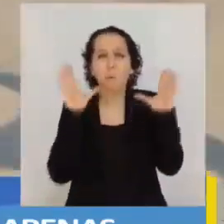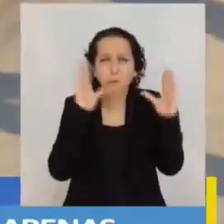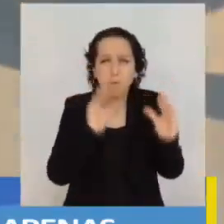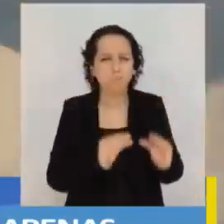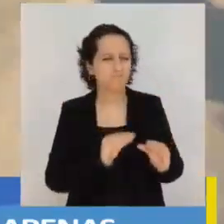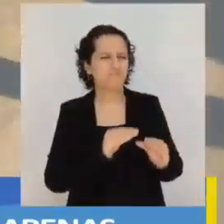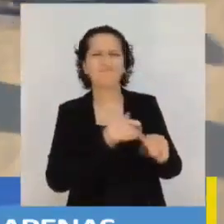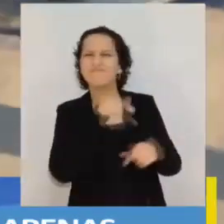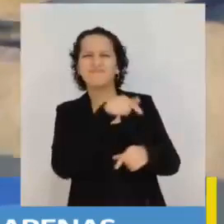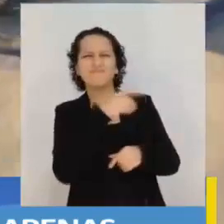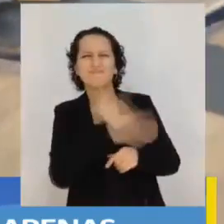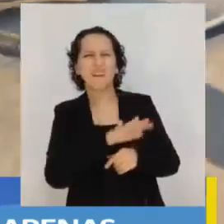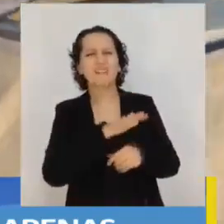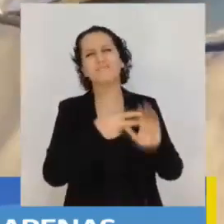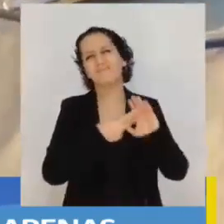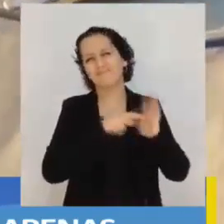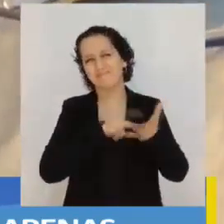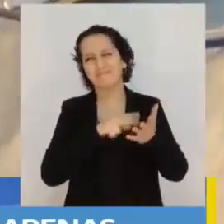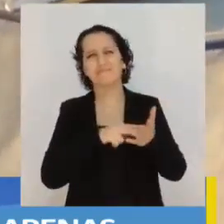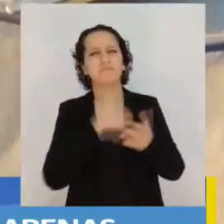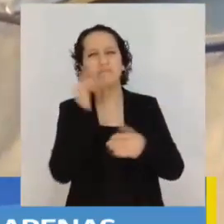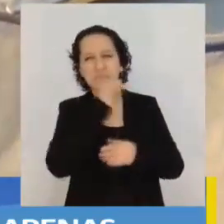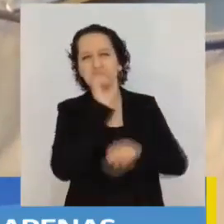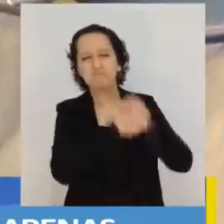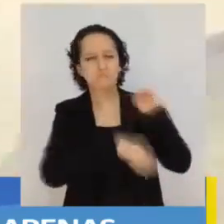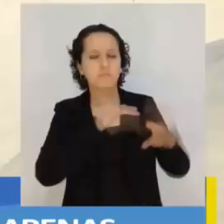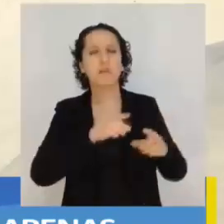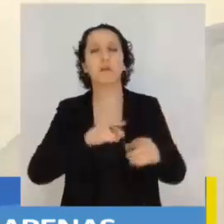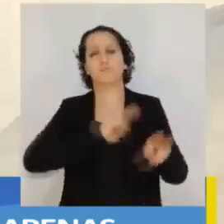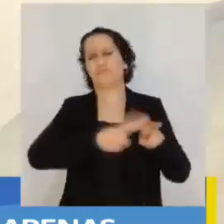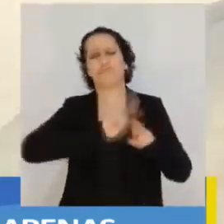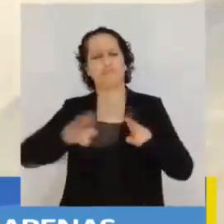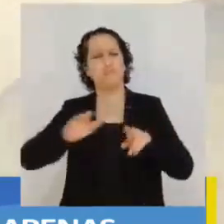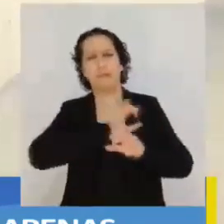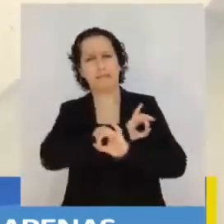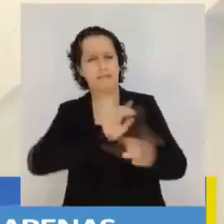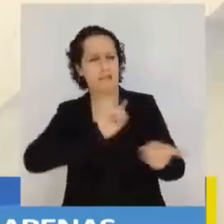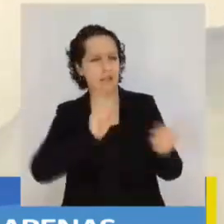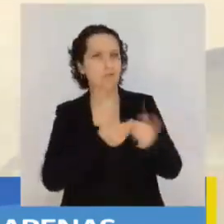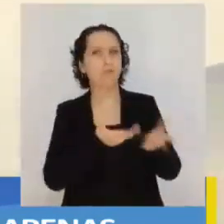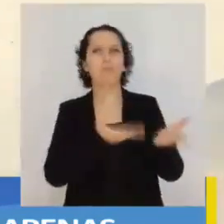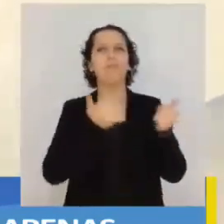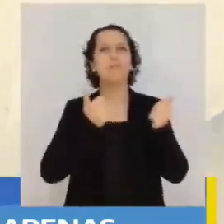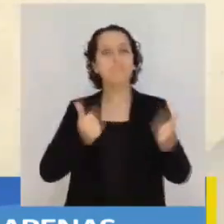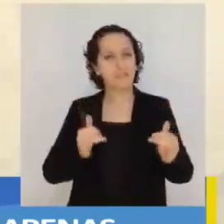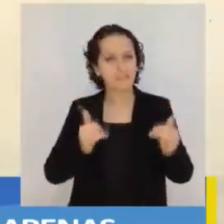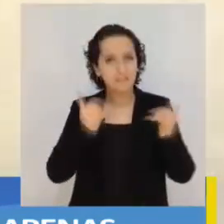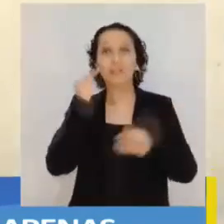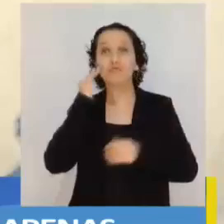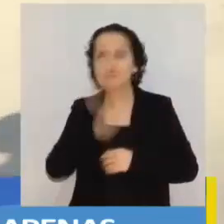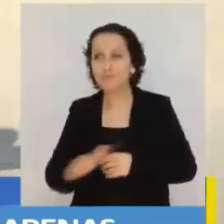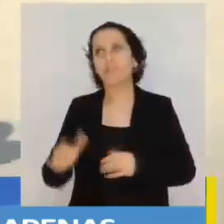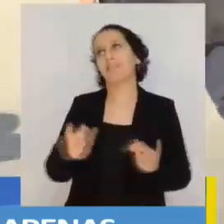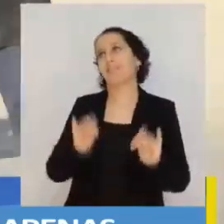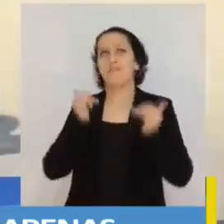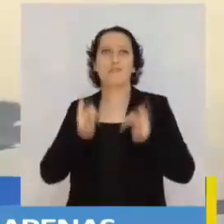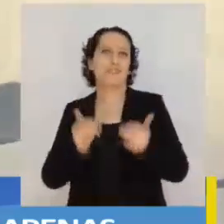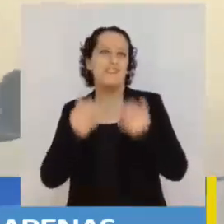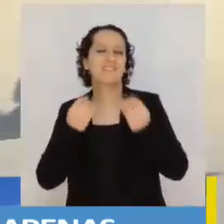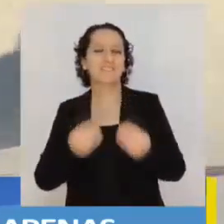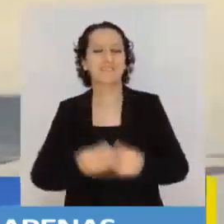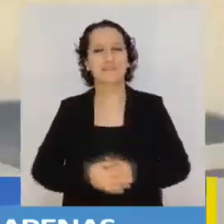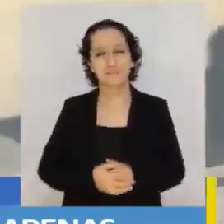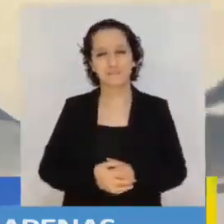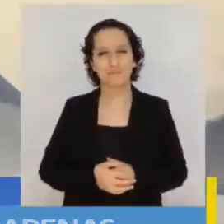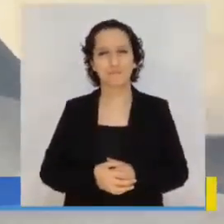luz y que muchas veces se convertía en microbasural. Los más pequeños también han disfrutado de las nuevas